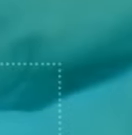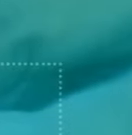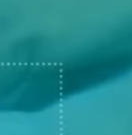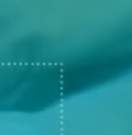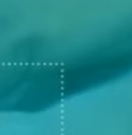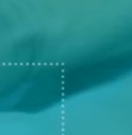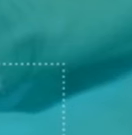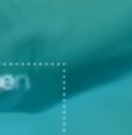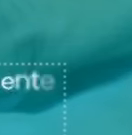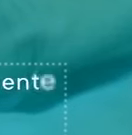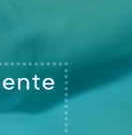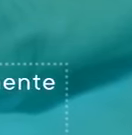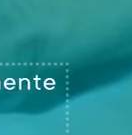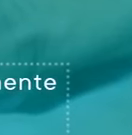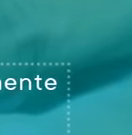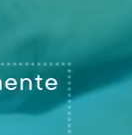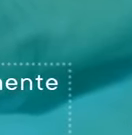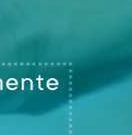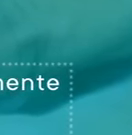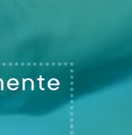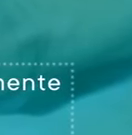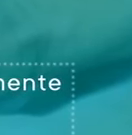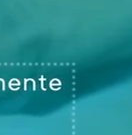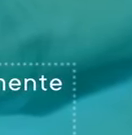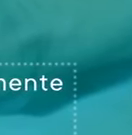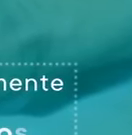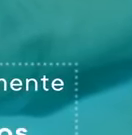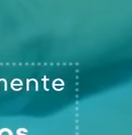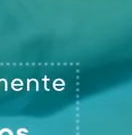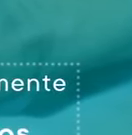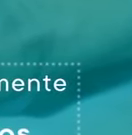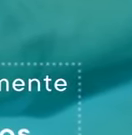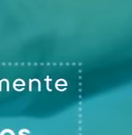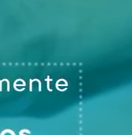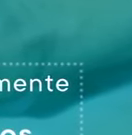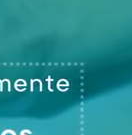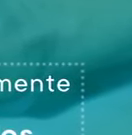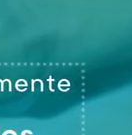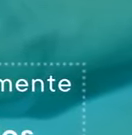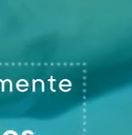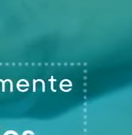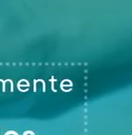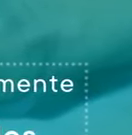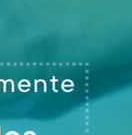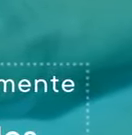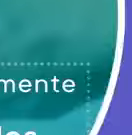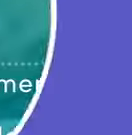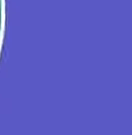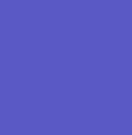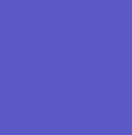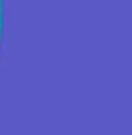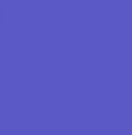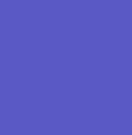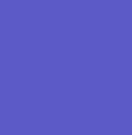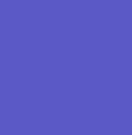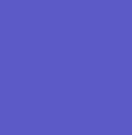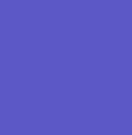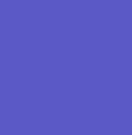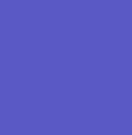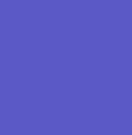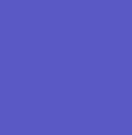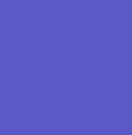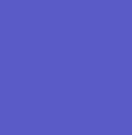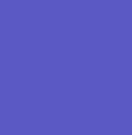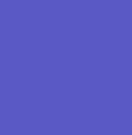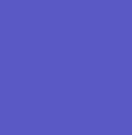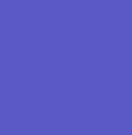Lávate las manos frecuentemente con agua y jabón, mínimo por 20 segundos. Si me cuido yo, cuido a